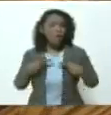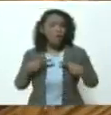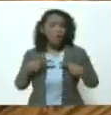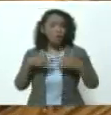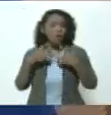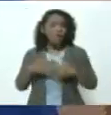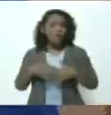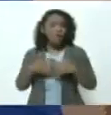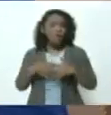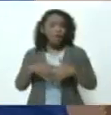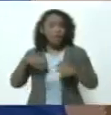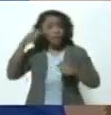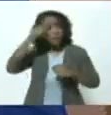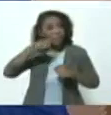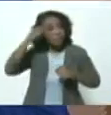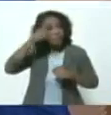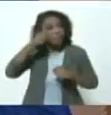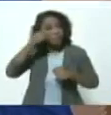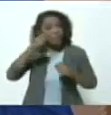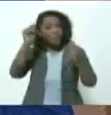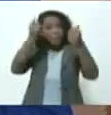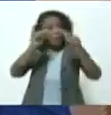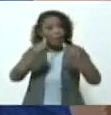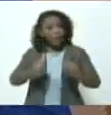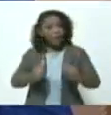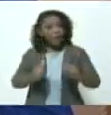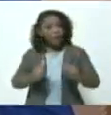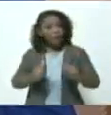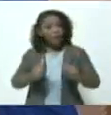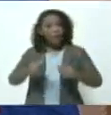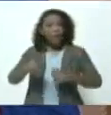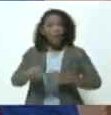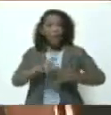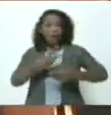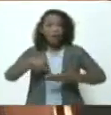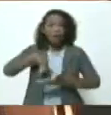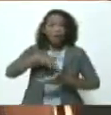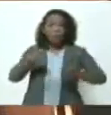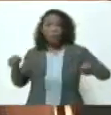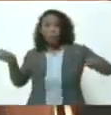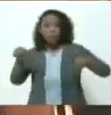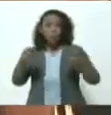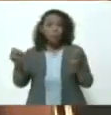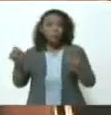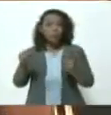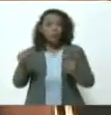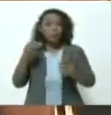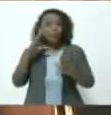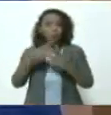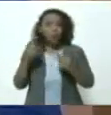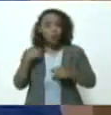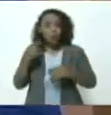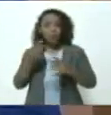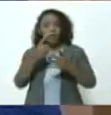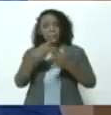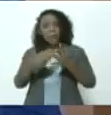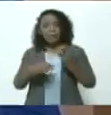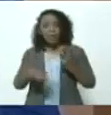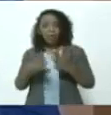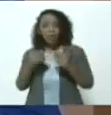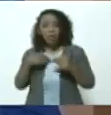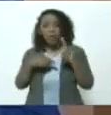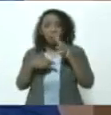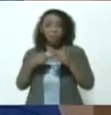industria cinematográfica, de las artes, de la danza, de la escenografía, de la utilería. Eso a mí